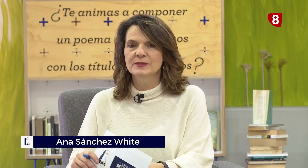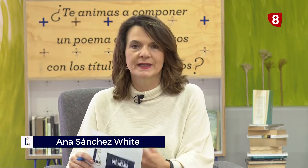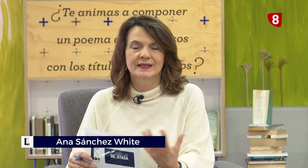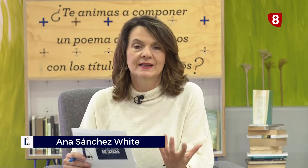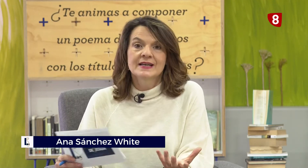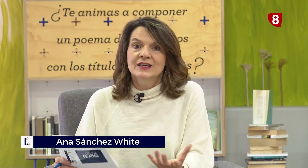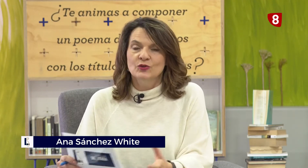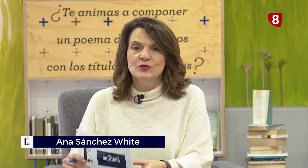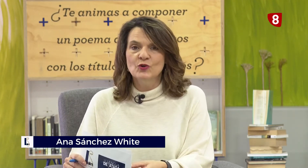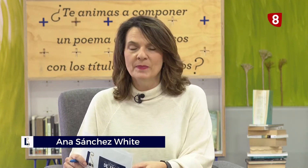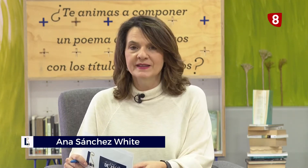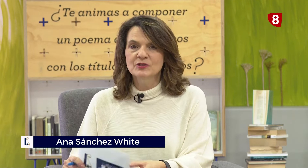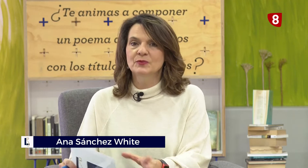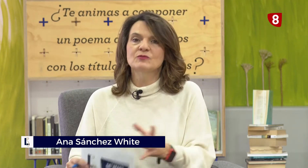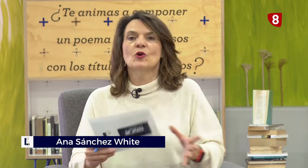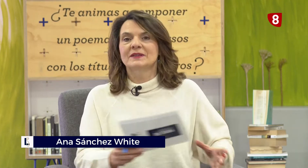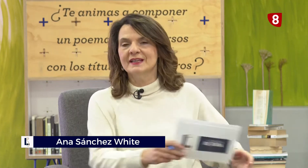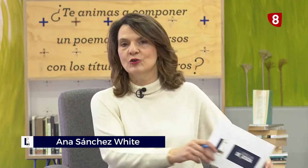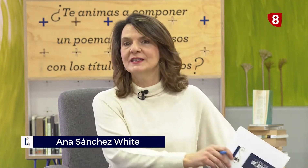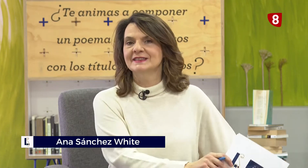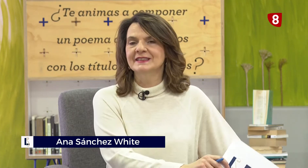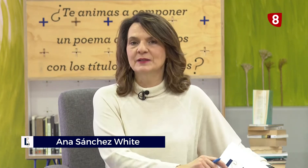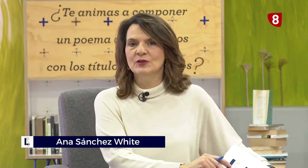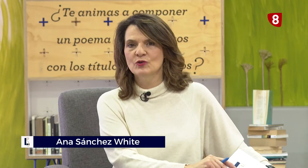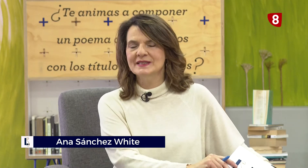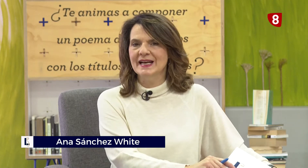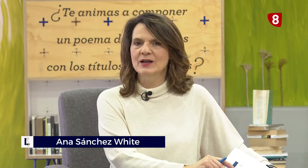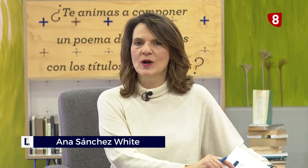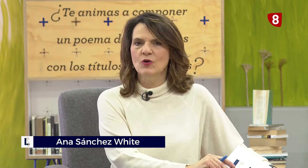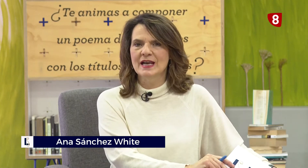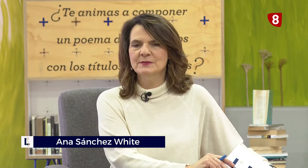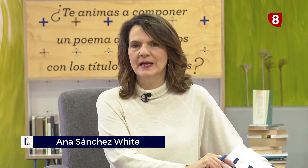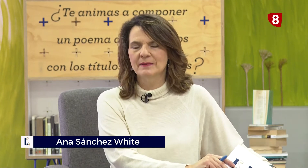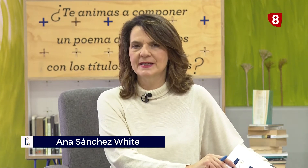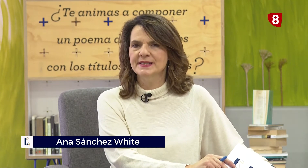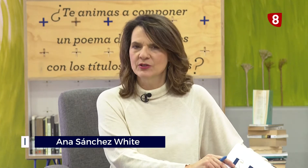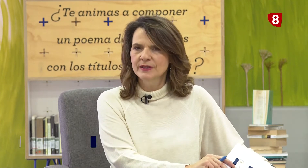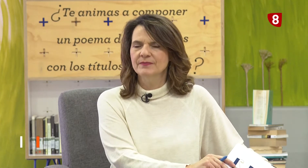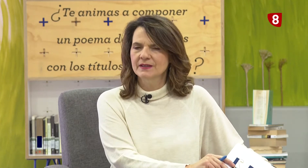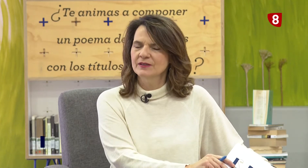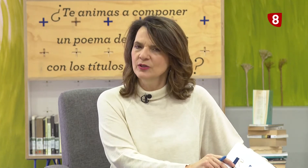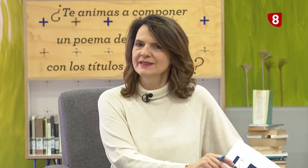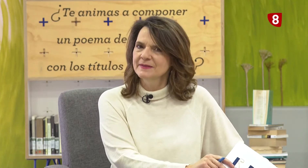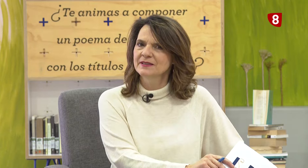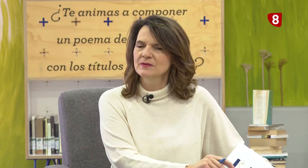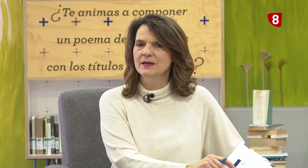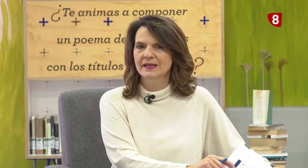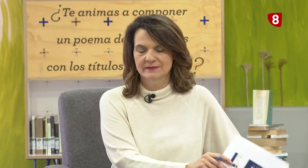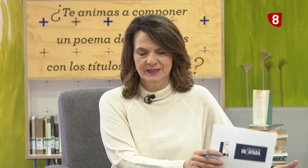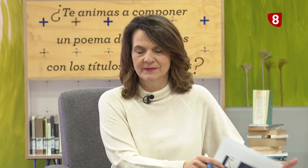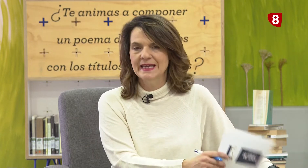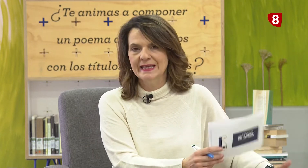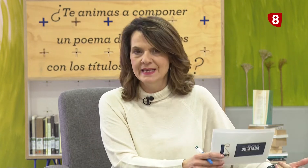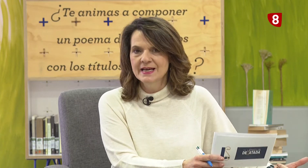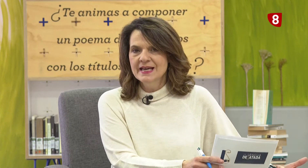ángulos y para que todos comprendamos y podamos comentar cosas que tienen que ver con nuestra lengua, con las palabras. Y hoy, concretamente, vamos a